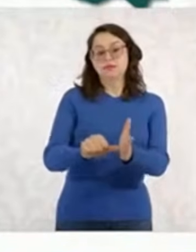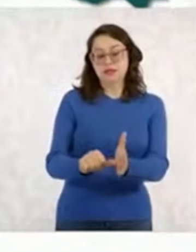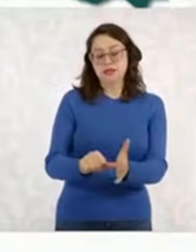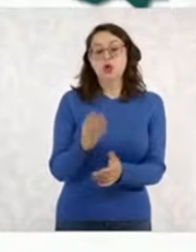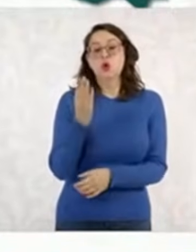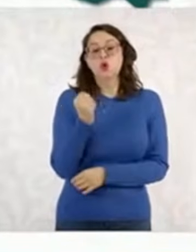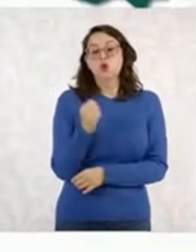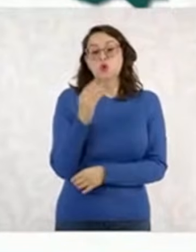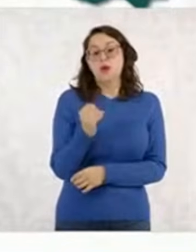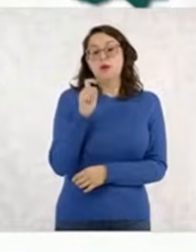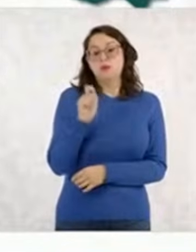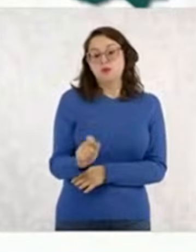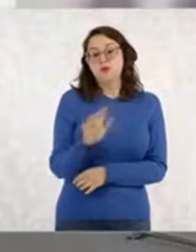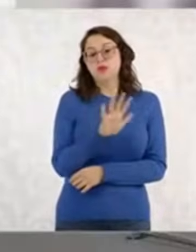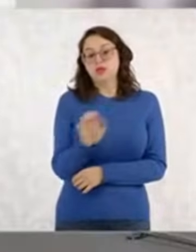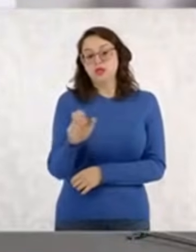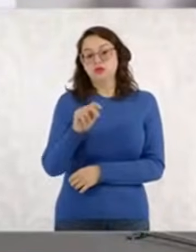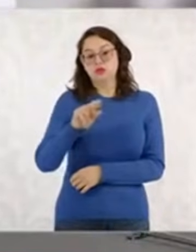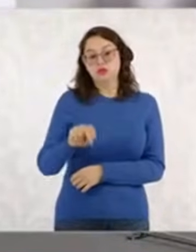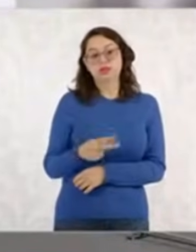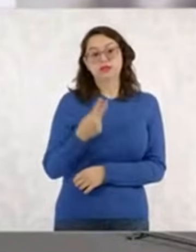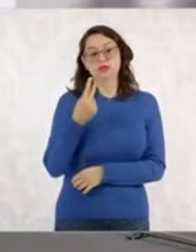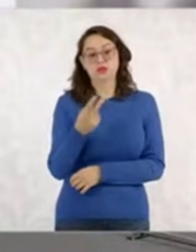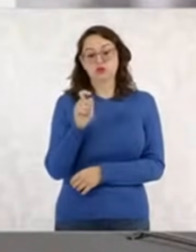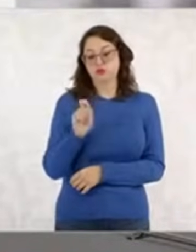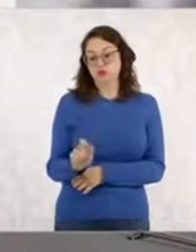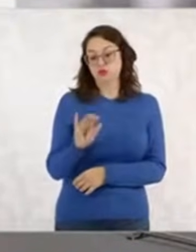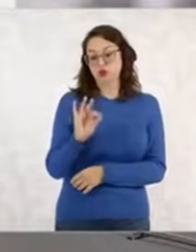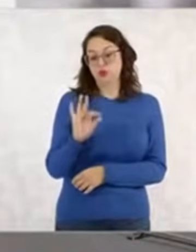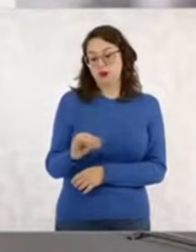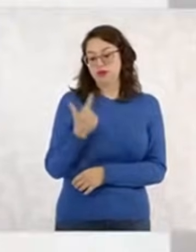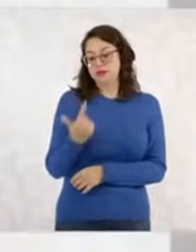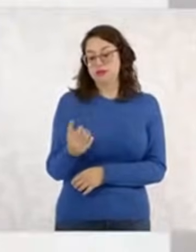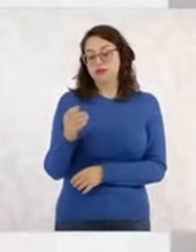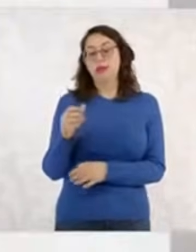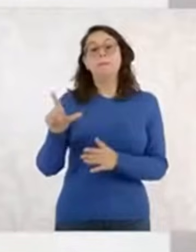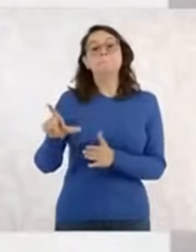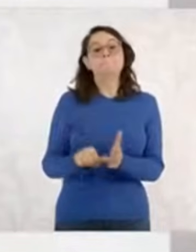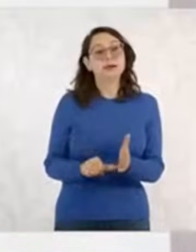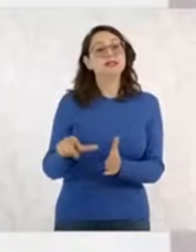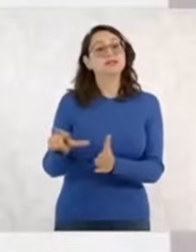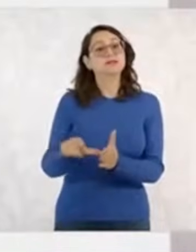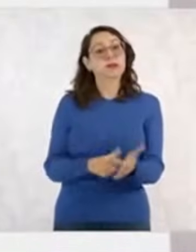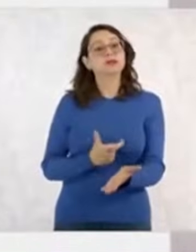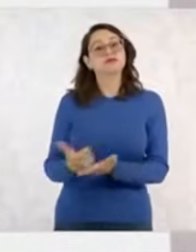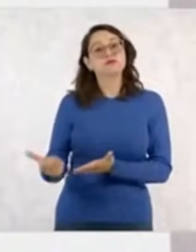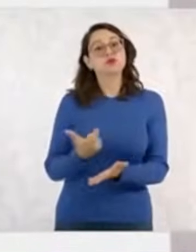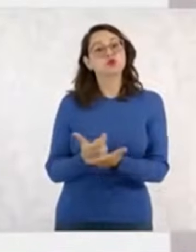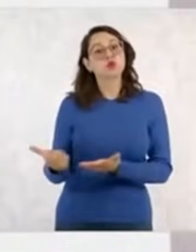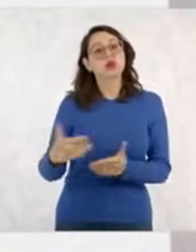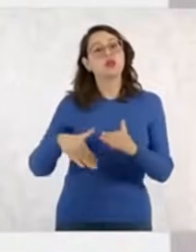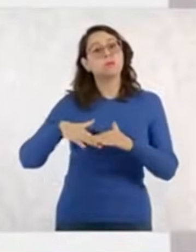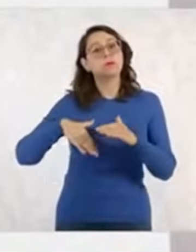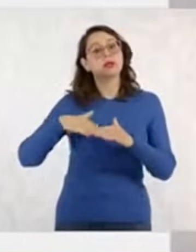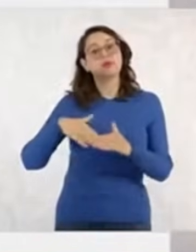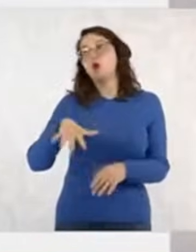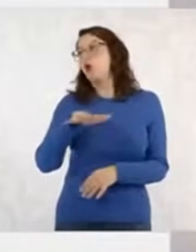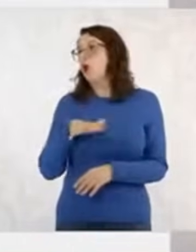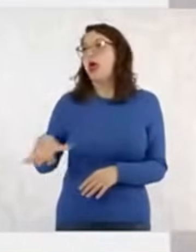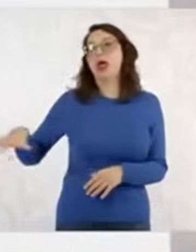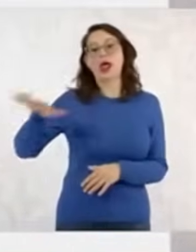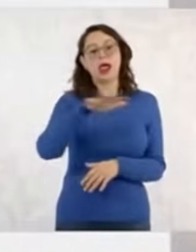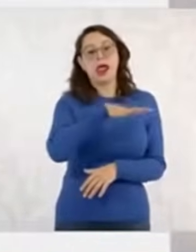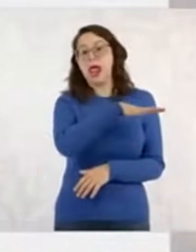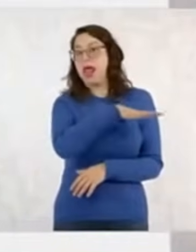9,582.47 pesos. Reitero, un incremento del 13% en la zona del salario mínimo general.